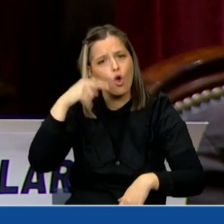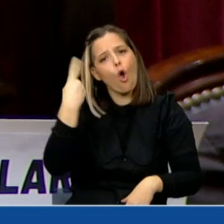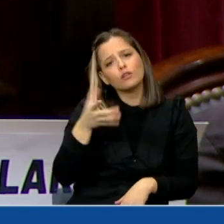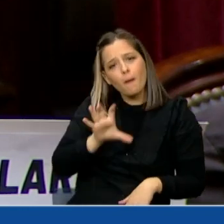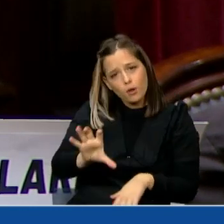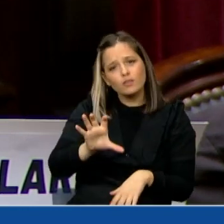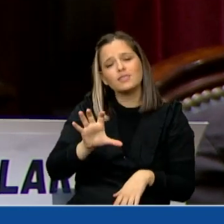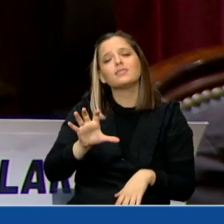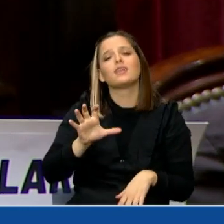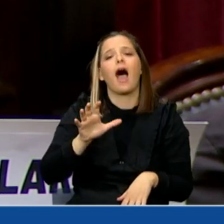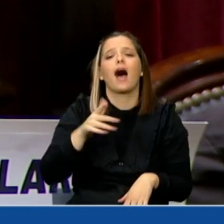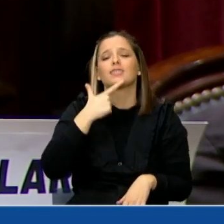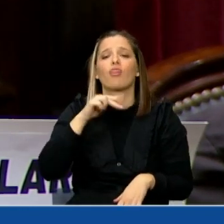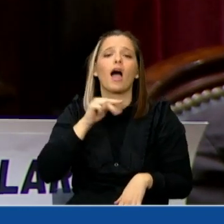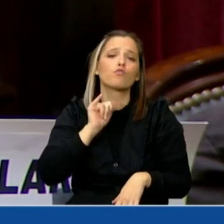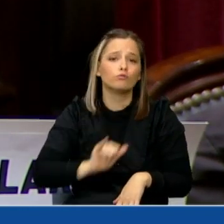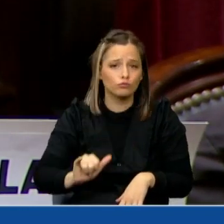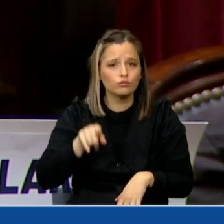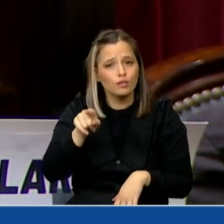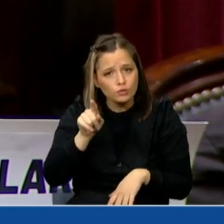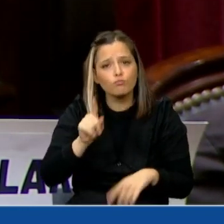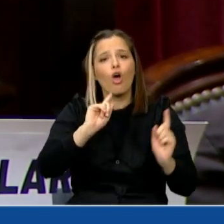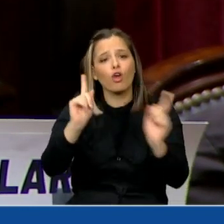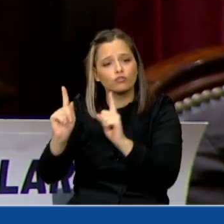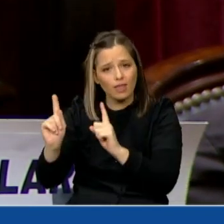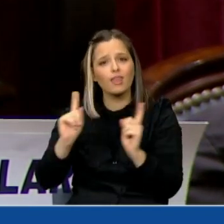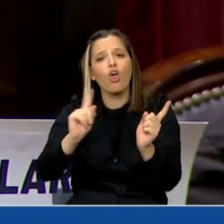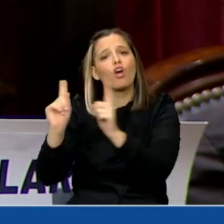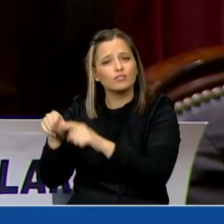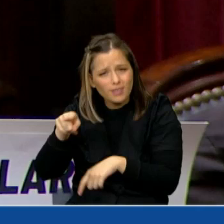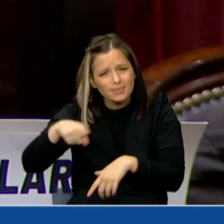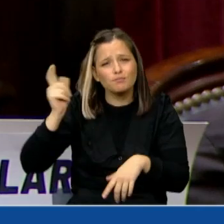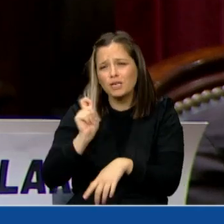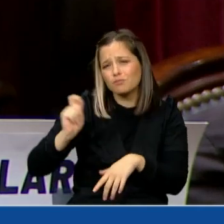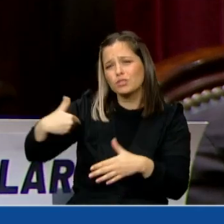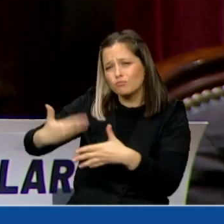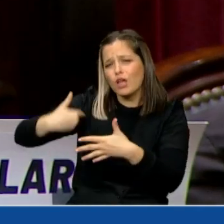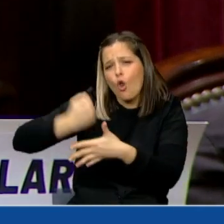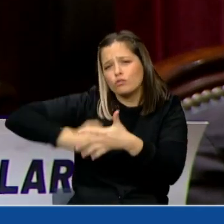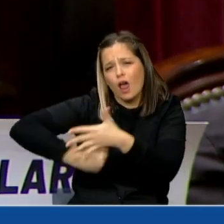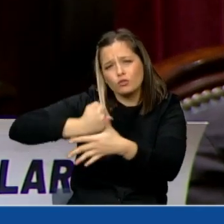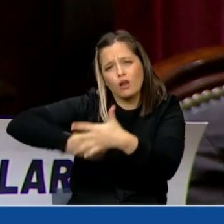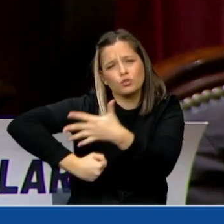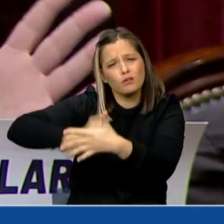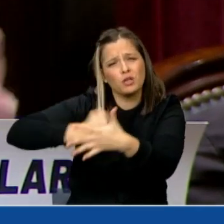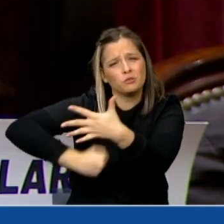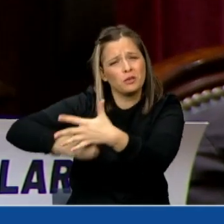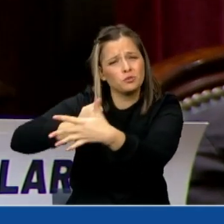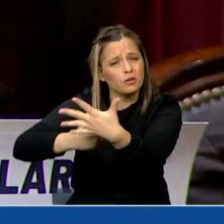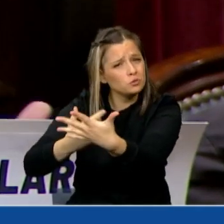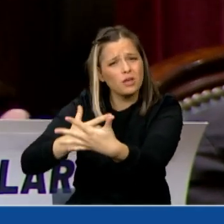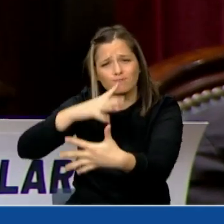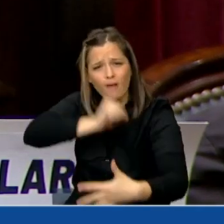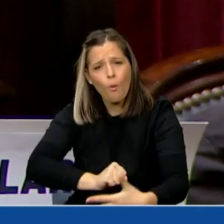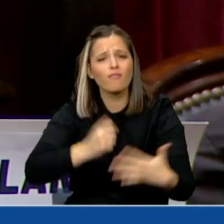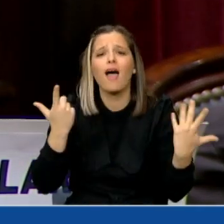Cruz, que recibimos a los docentes de ADOSAC. Hace meses que están luchando y también sufren el ataque al derecho a huelga. Y no me